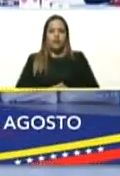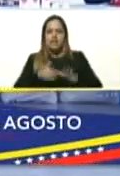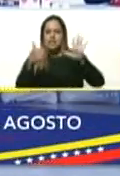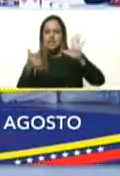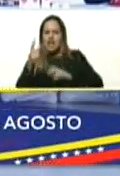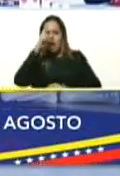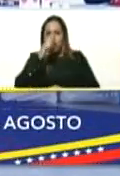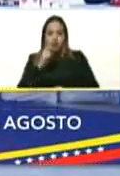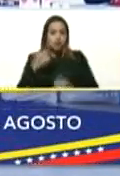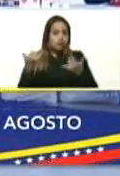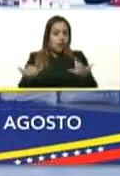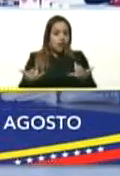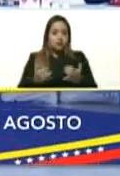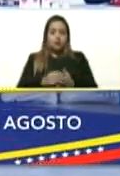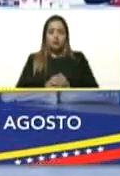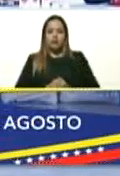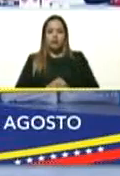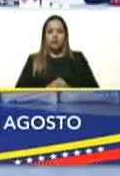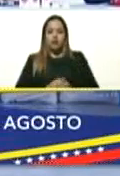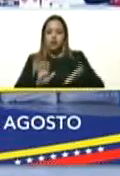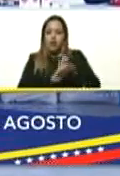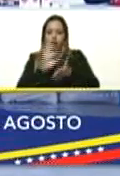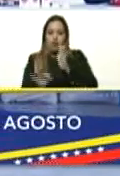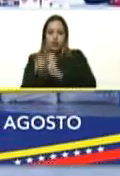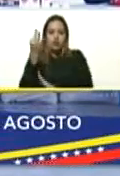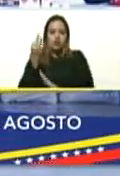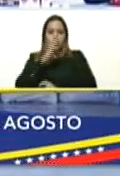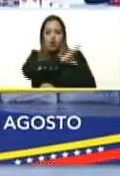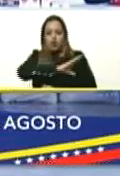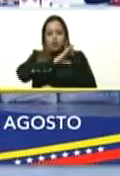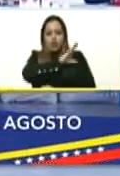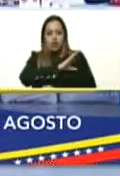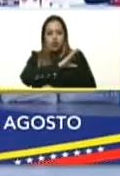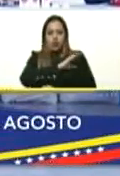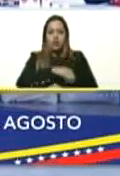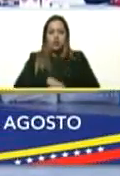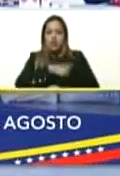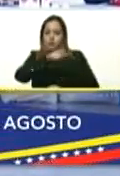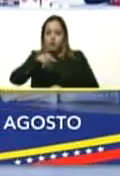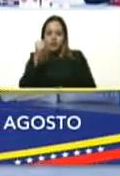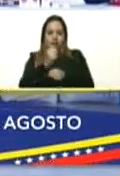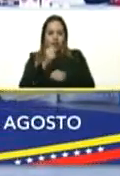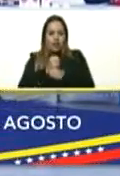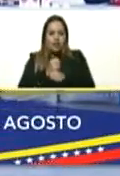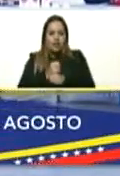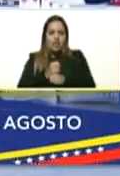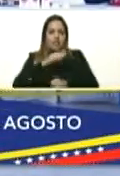6 años ya de la fundación de los consejos productivos de los trabajadores, los